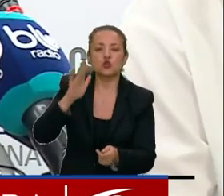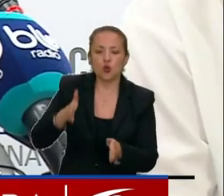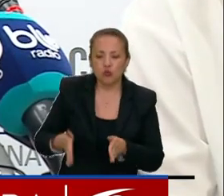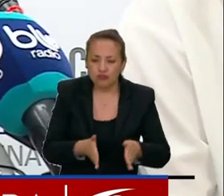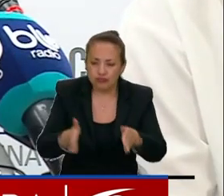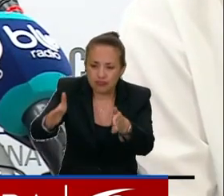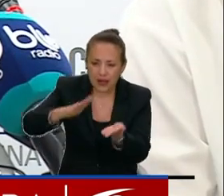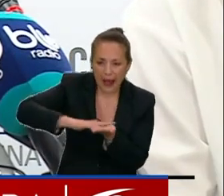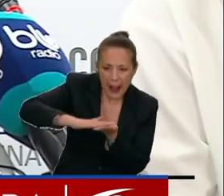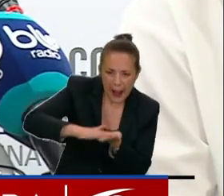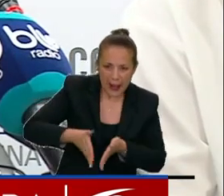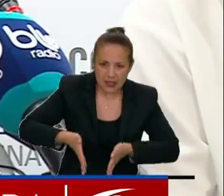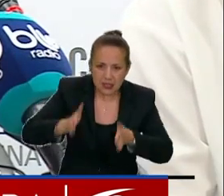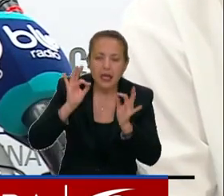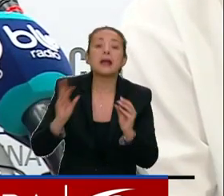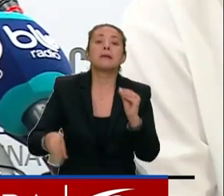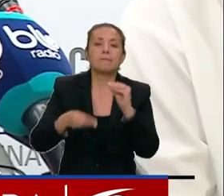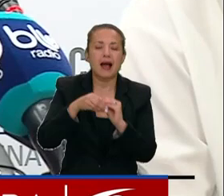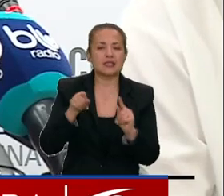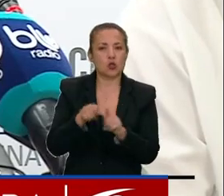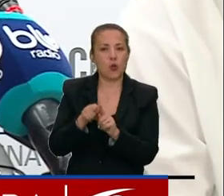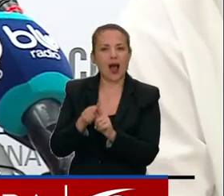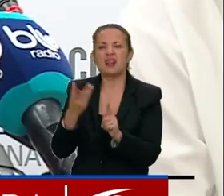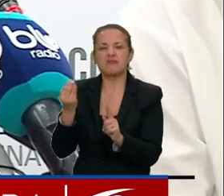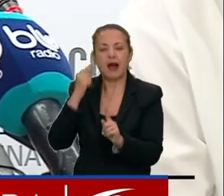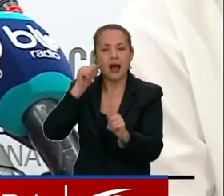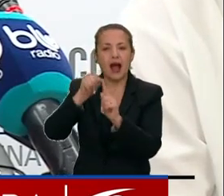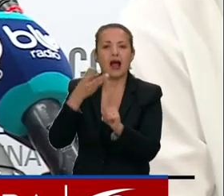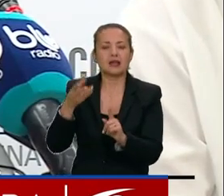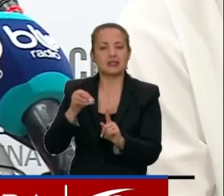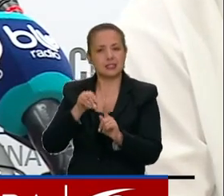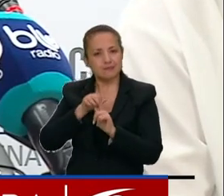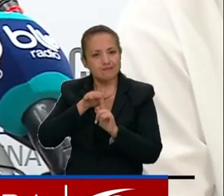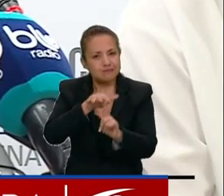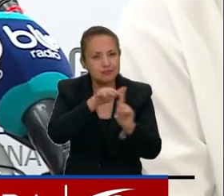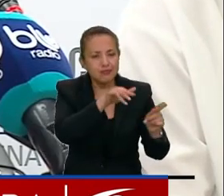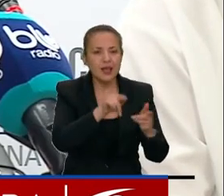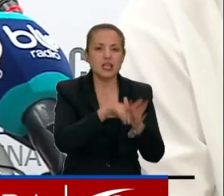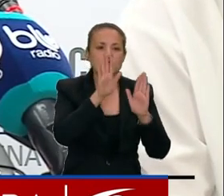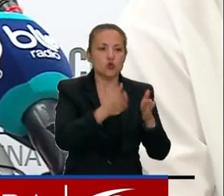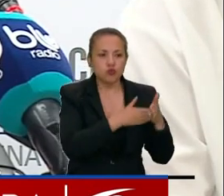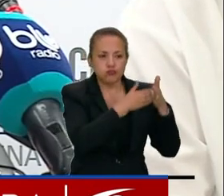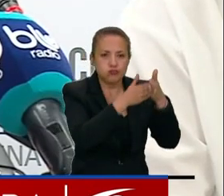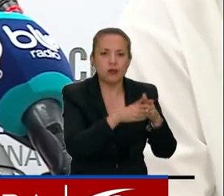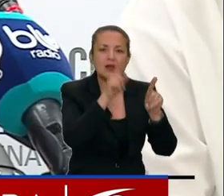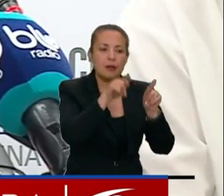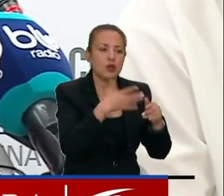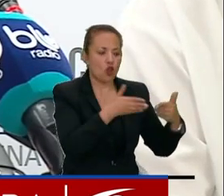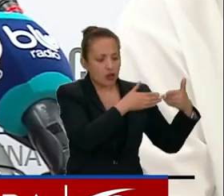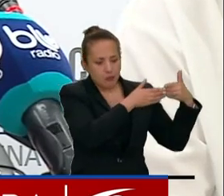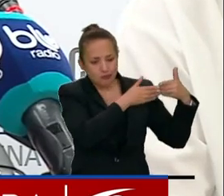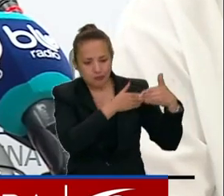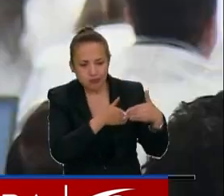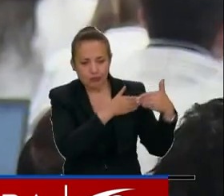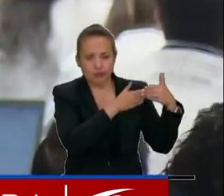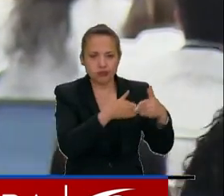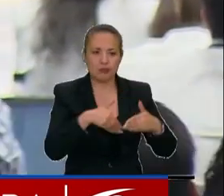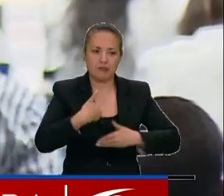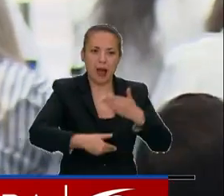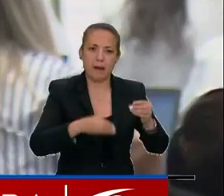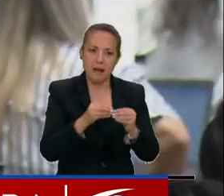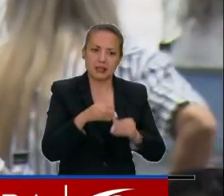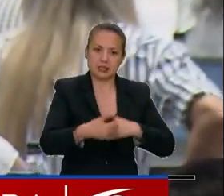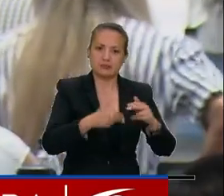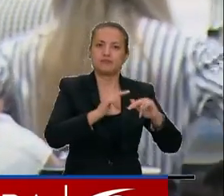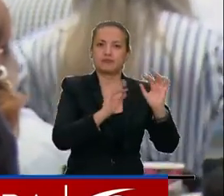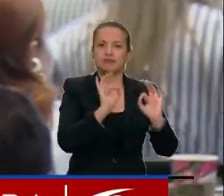no nos olvidamos de incidir para que la navegabilidad y la provisión de puertos siga siendo una posibilidad en nuestro gobierno. El ministro